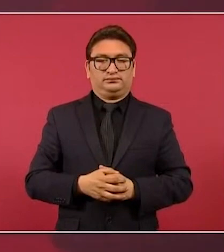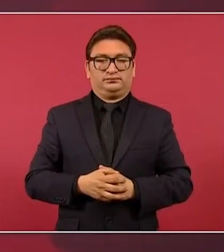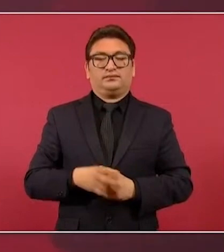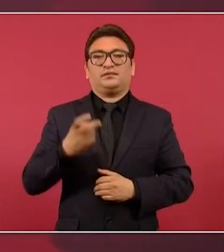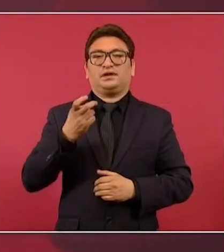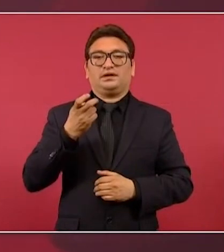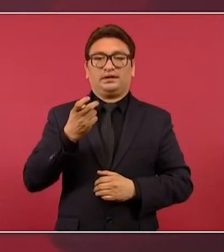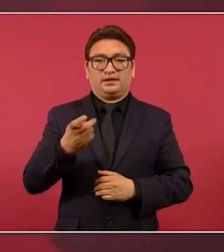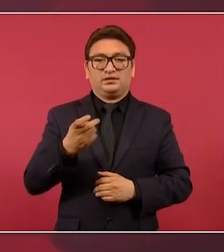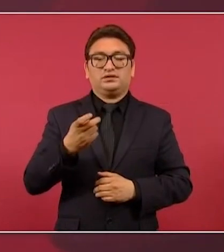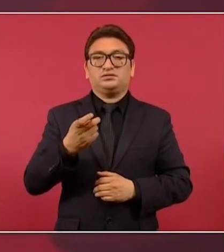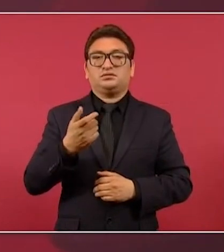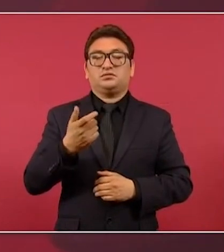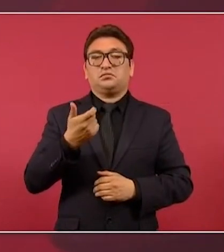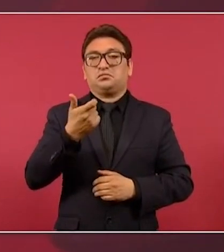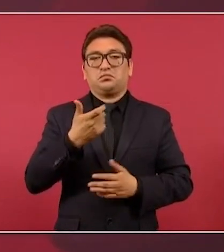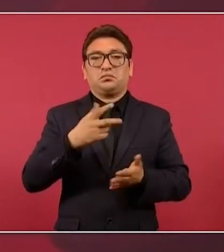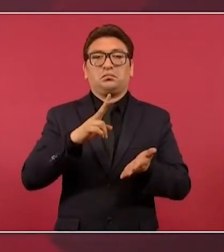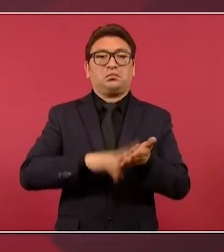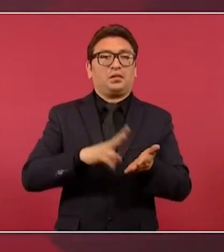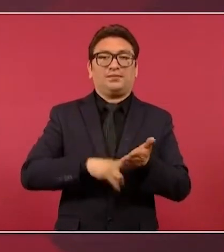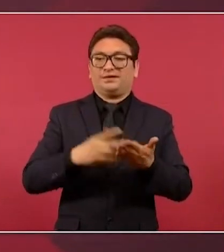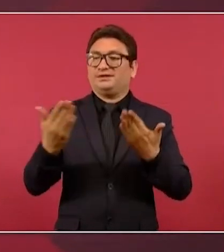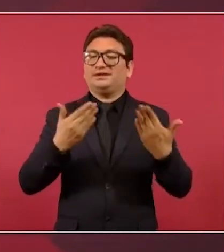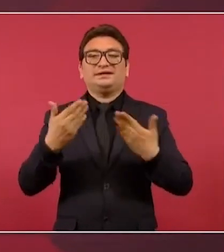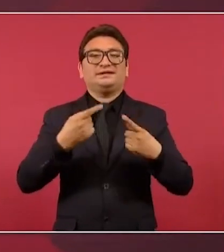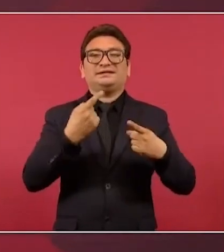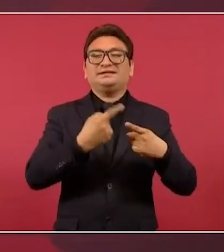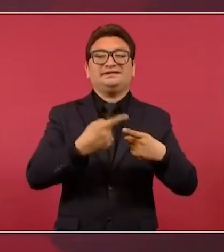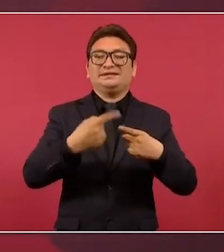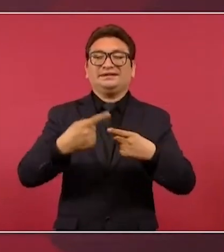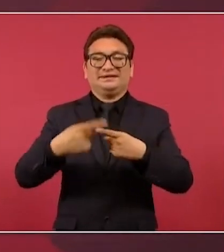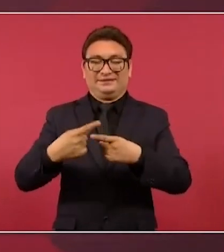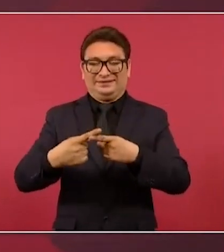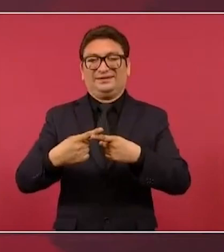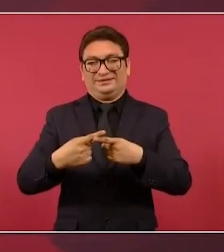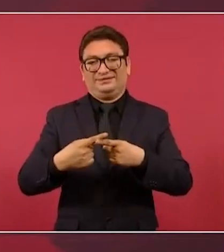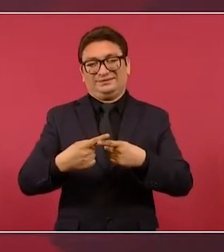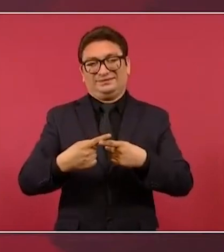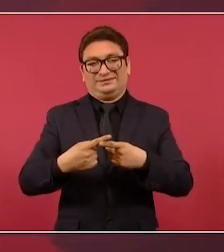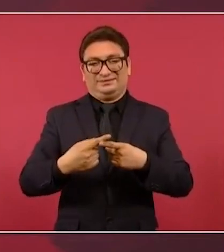los precios, el quién y quién en los precios, por eso.